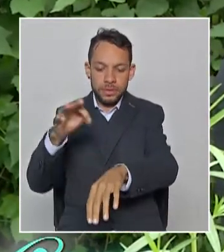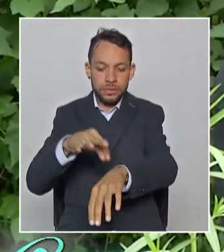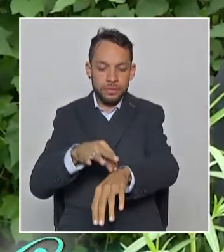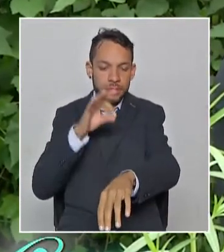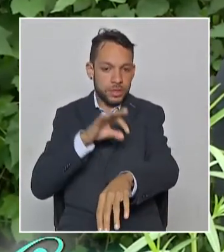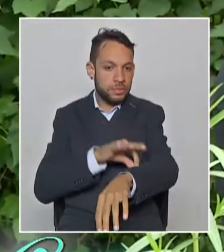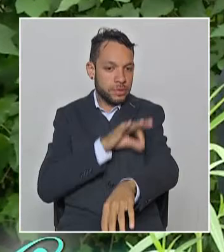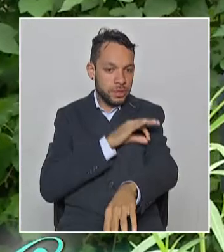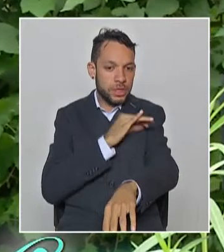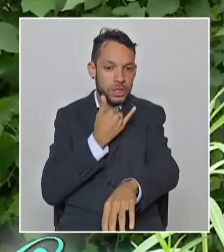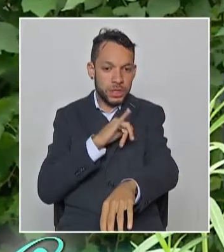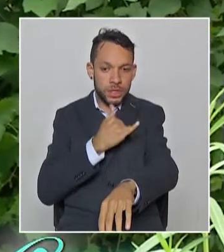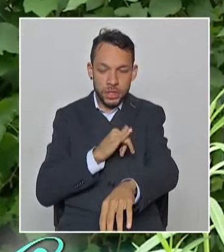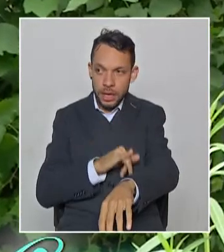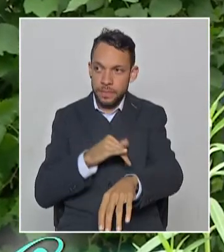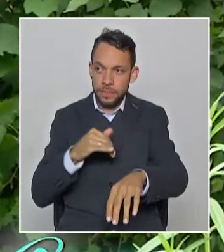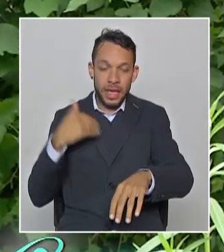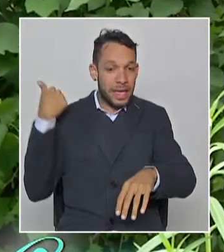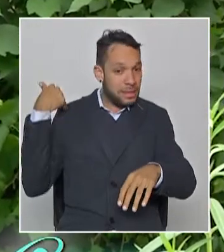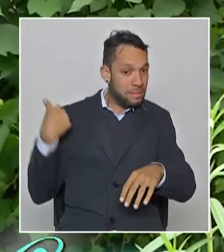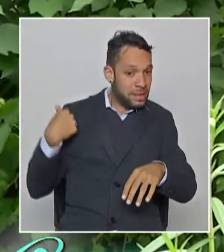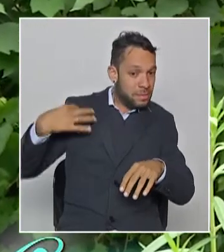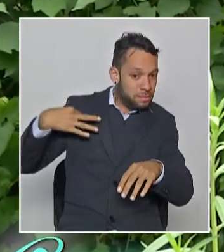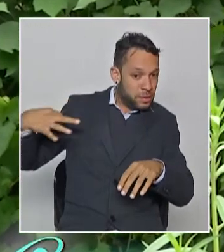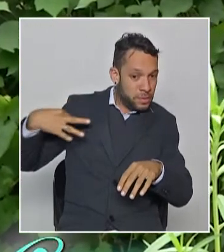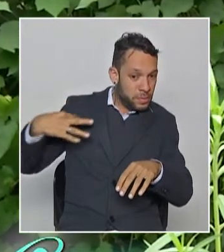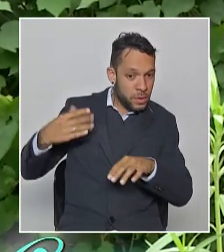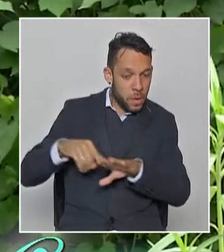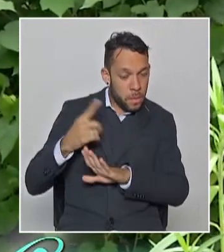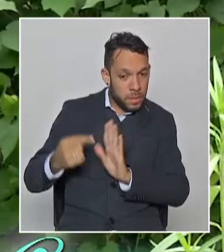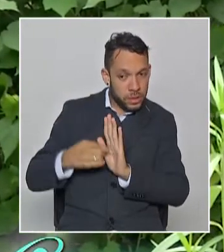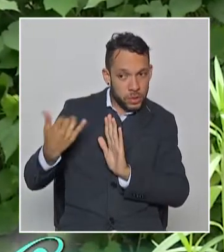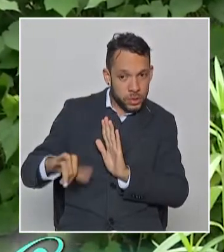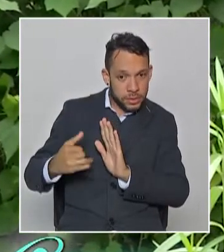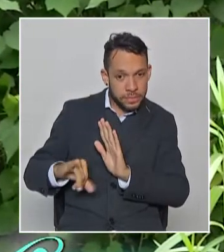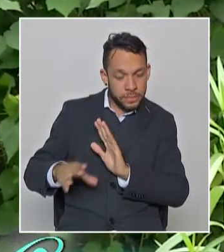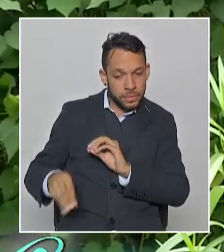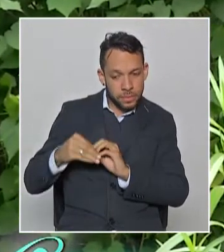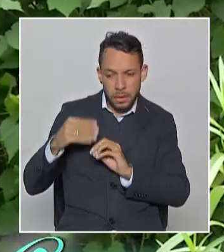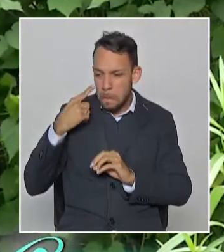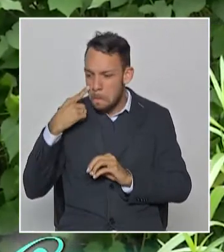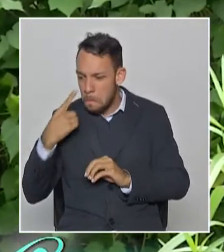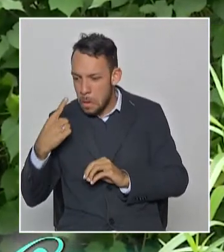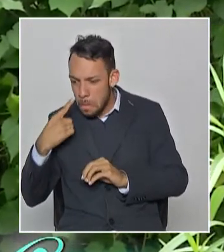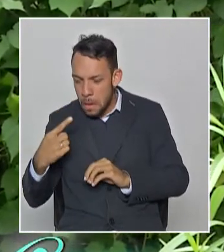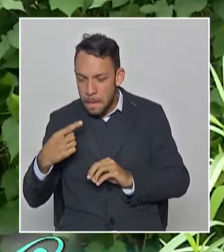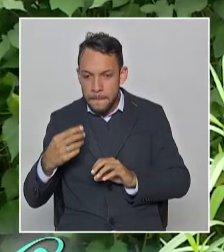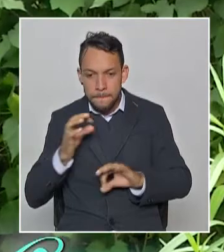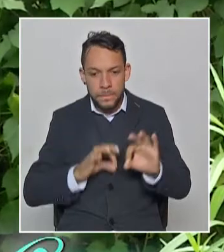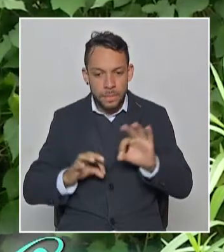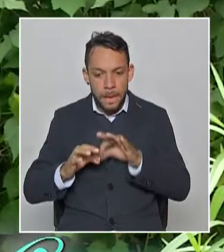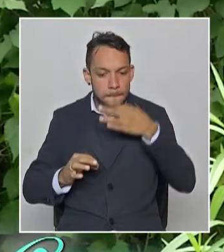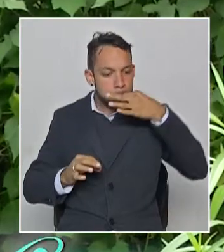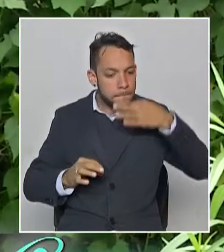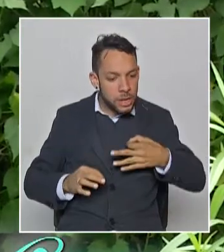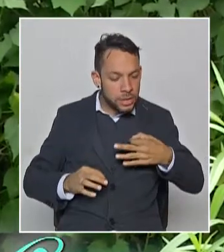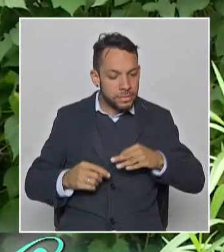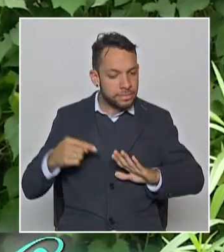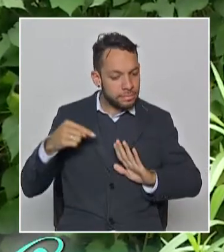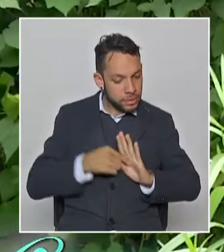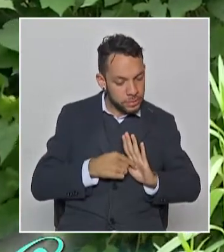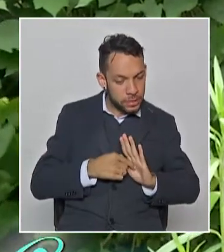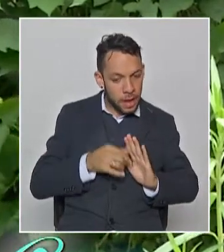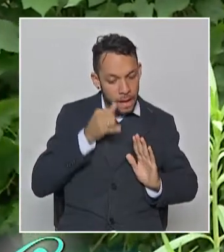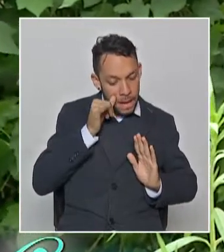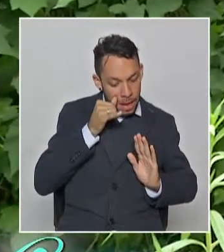la abeja, se retira el aguijón, pues no alcanzamos aquí como a ver muy bien lo que realmente entra, no sé si la